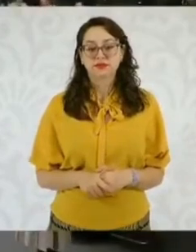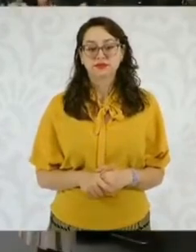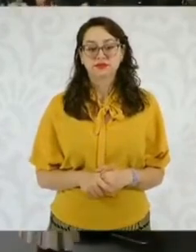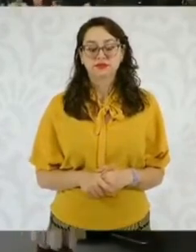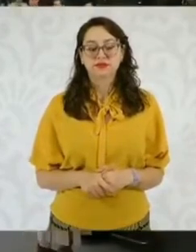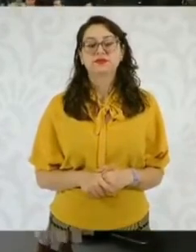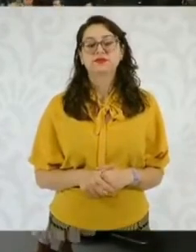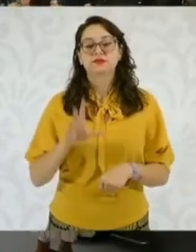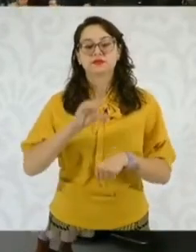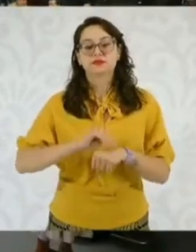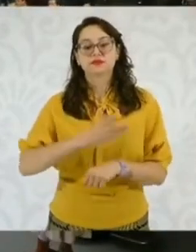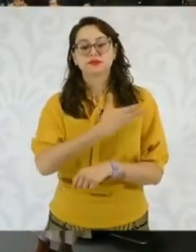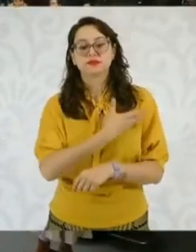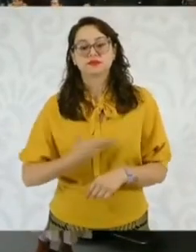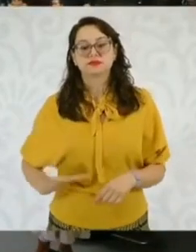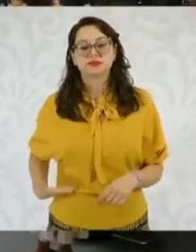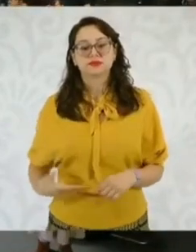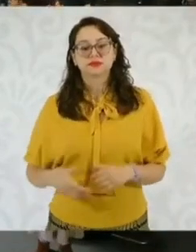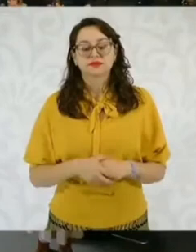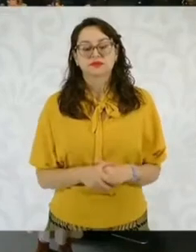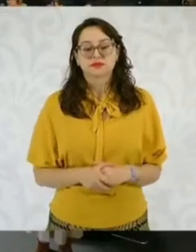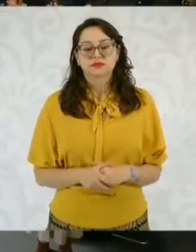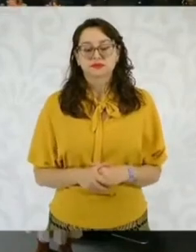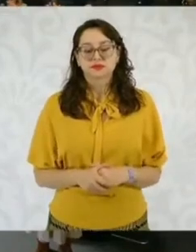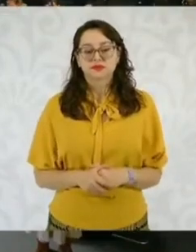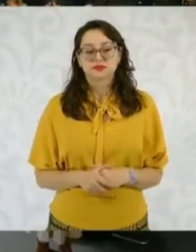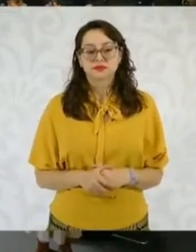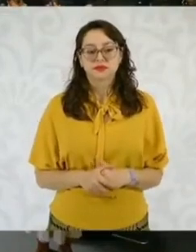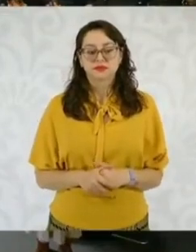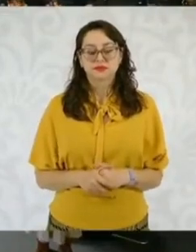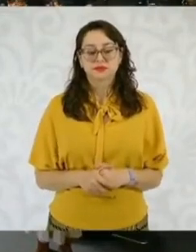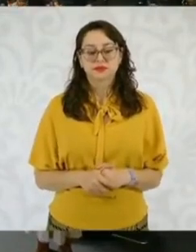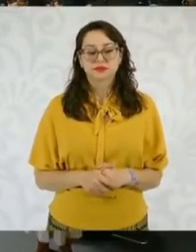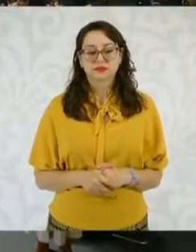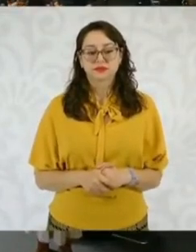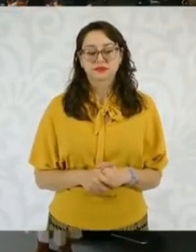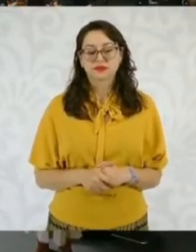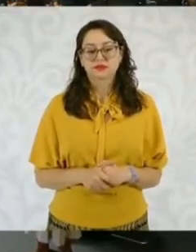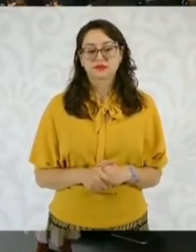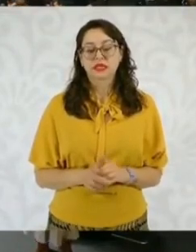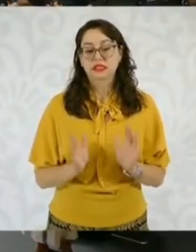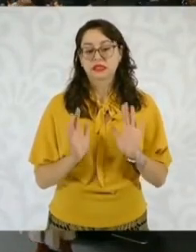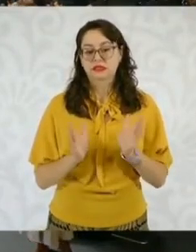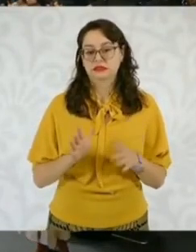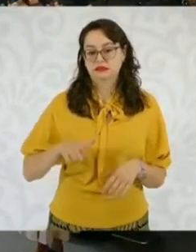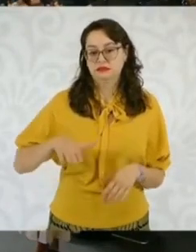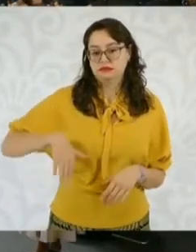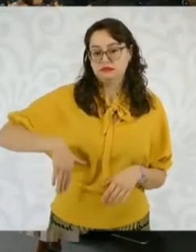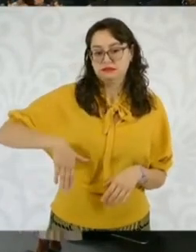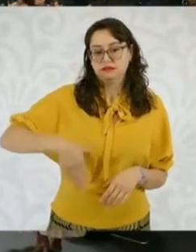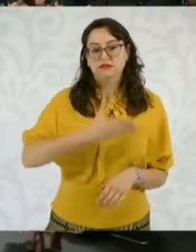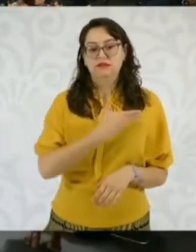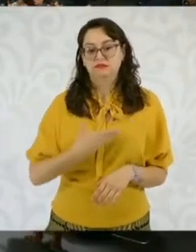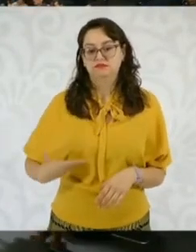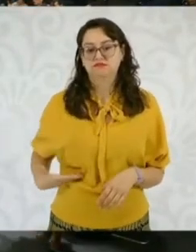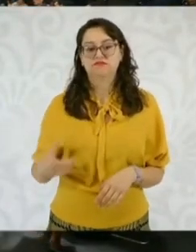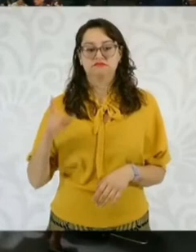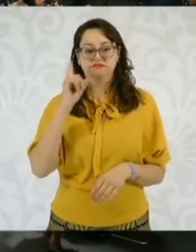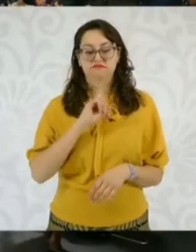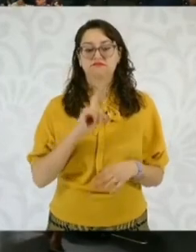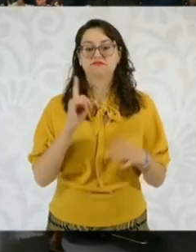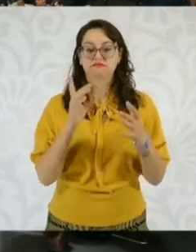Con permiso, presidenta. Bueno, como lo comentó la presidenta, nuestra tarea ahorita